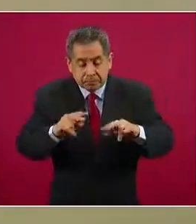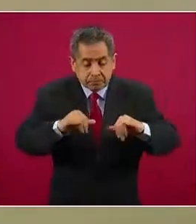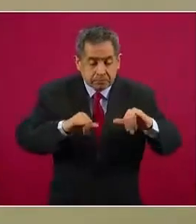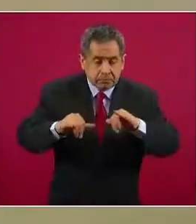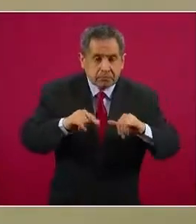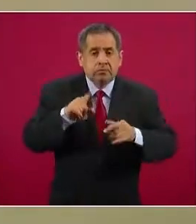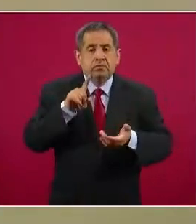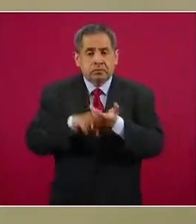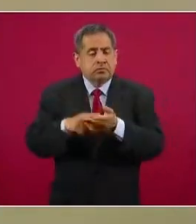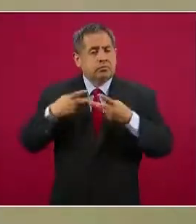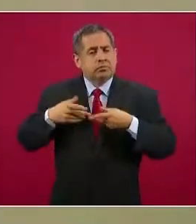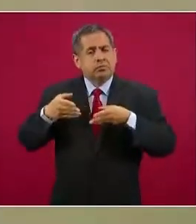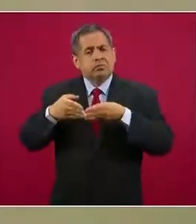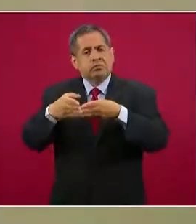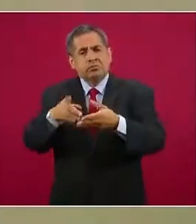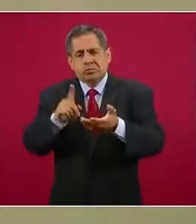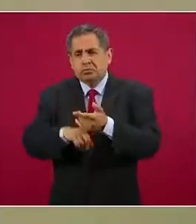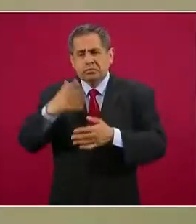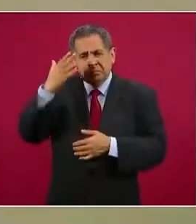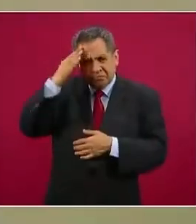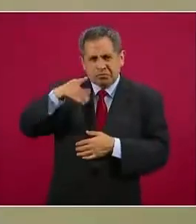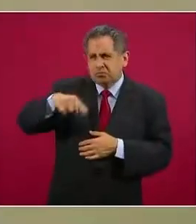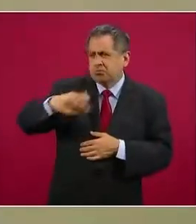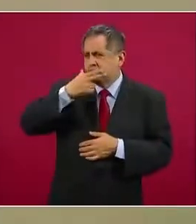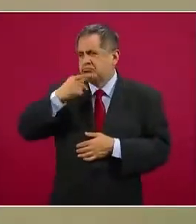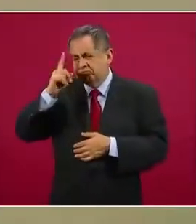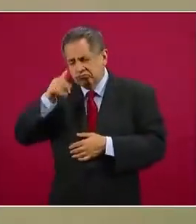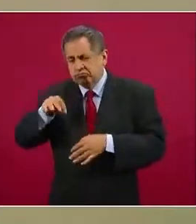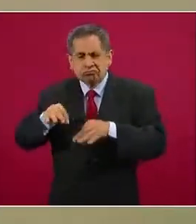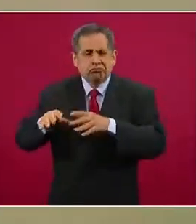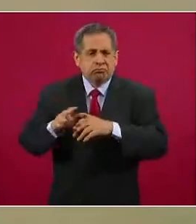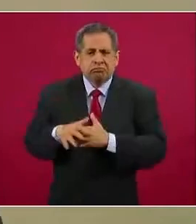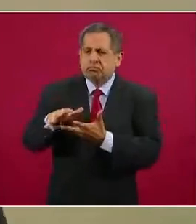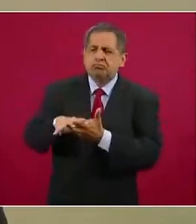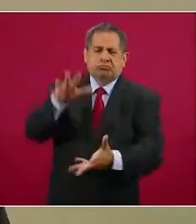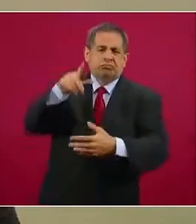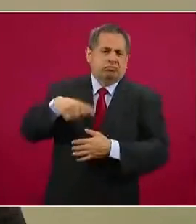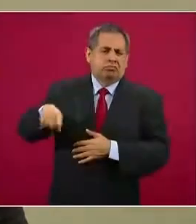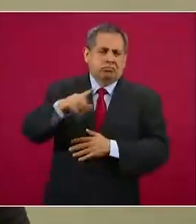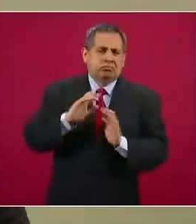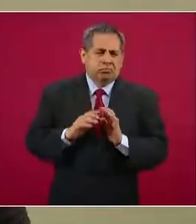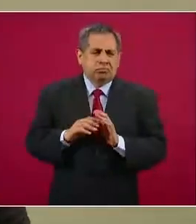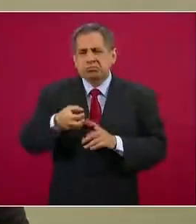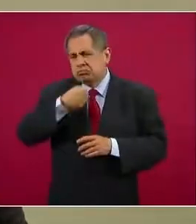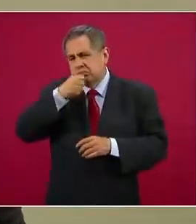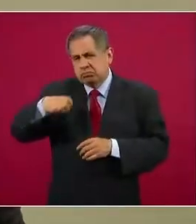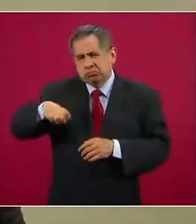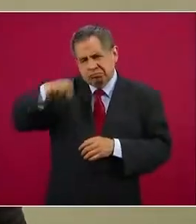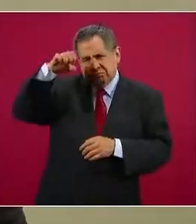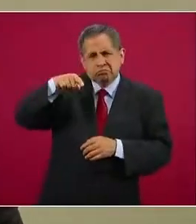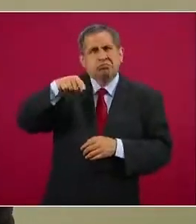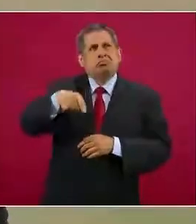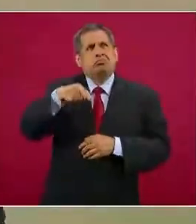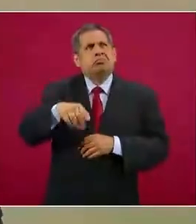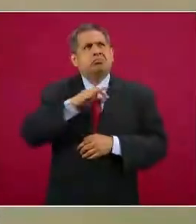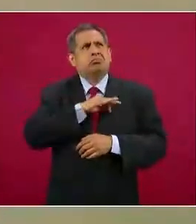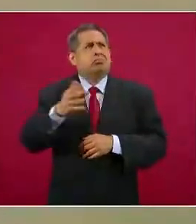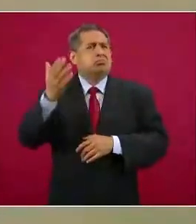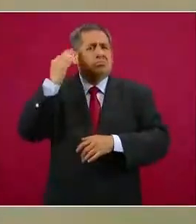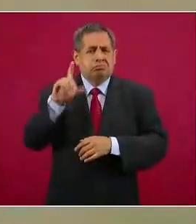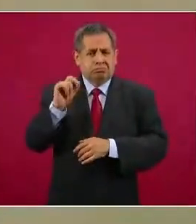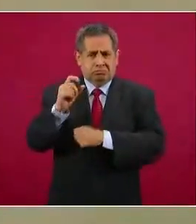los pescadores, las señoras, los señores, la mayoría, como le digo, también de la tercera edad, porque esto ya tiene como 20 años